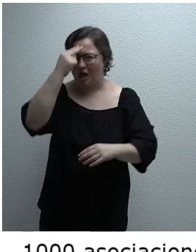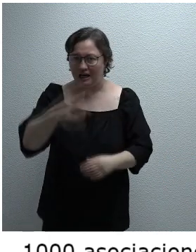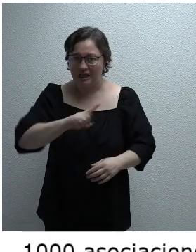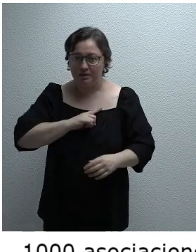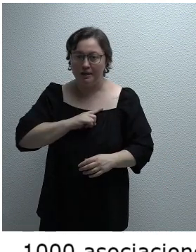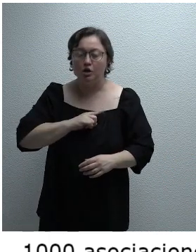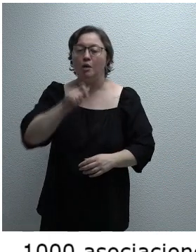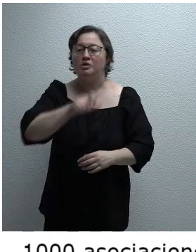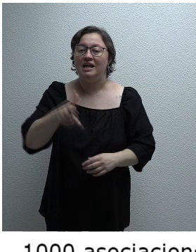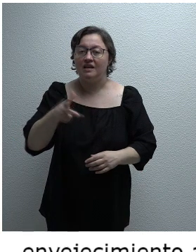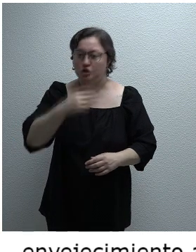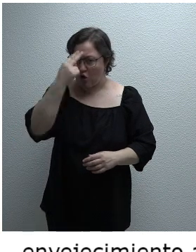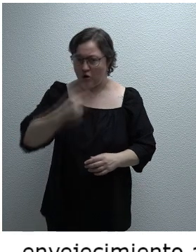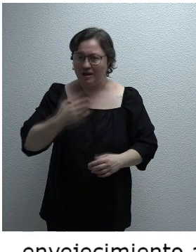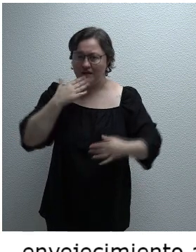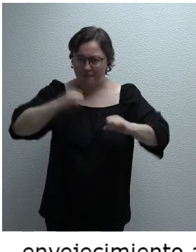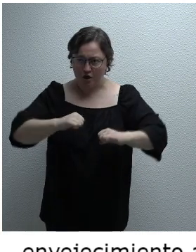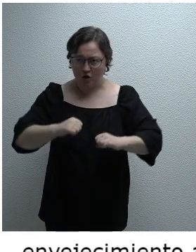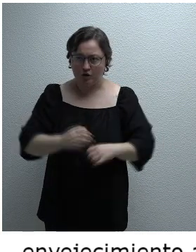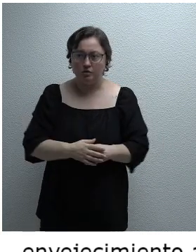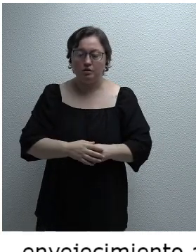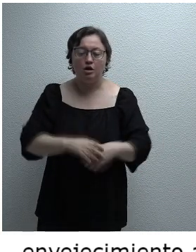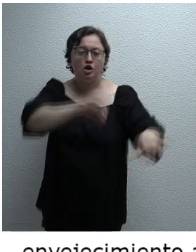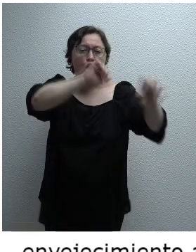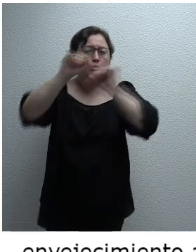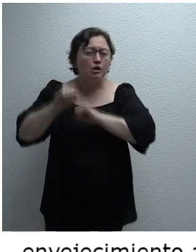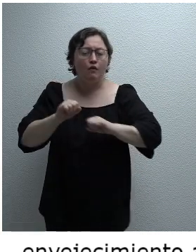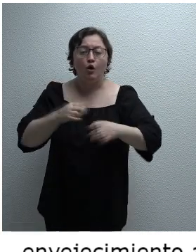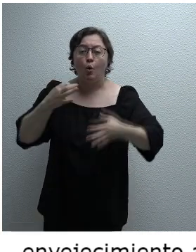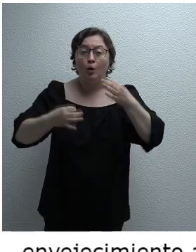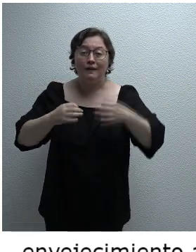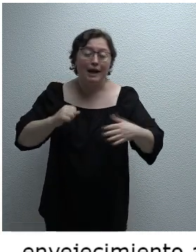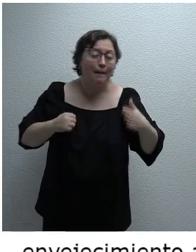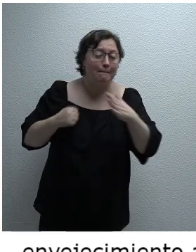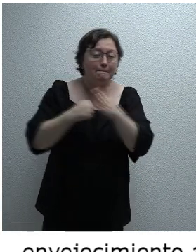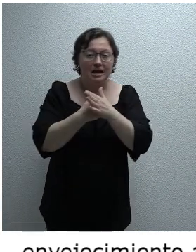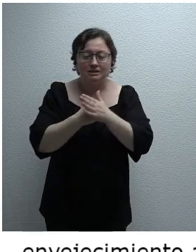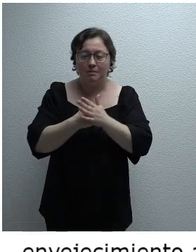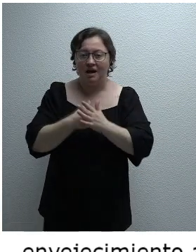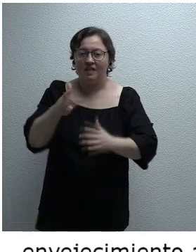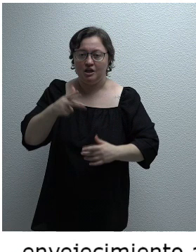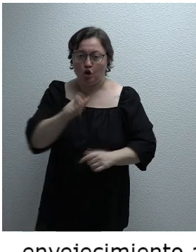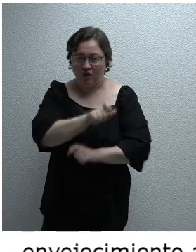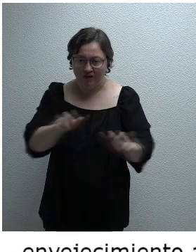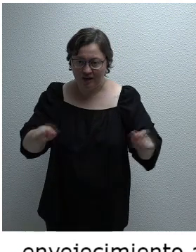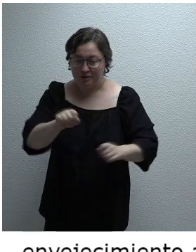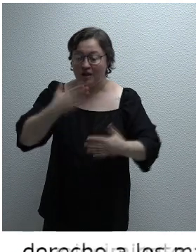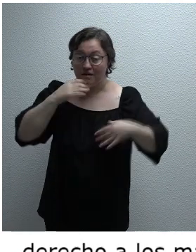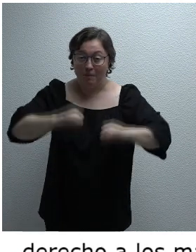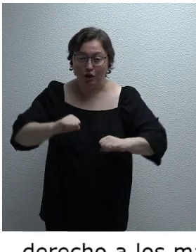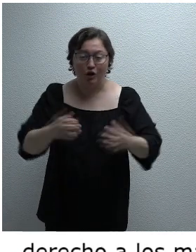los mayores. La máxima protección jurídica de los derechos civiles de las personas